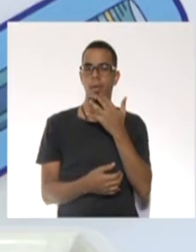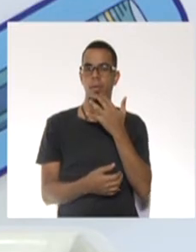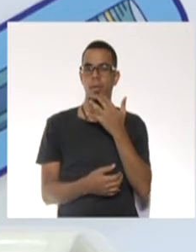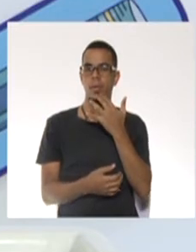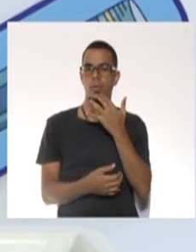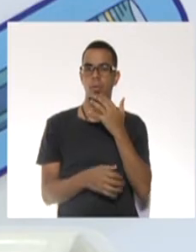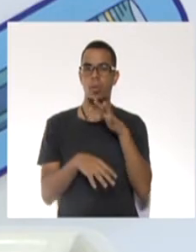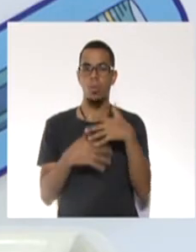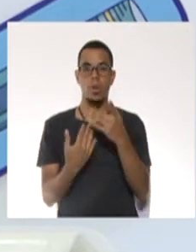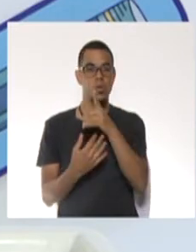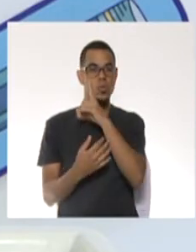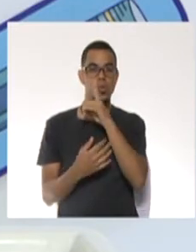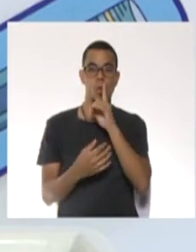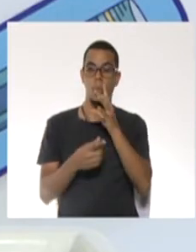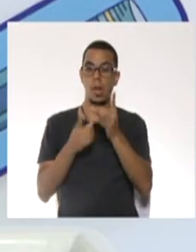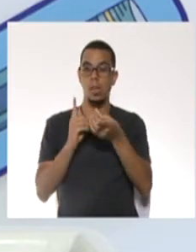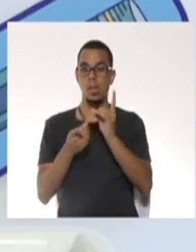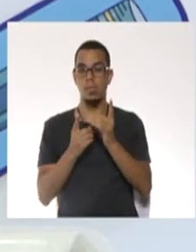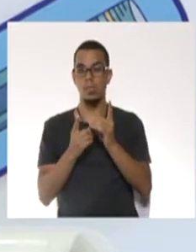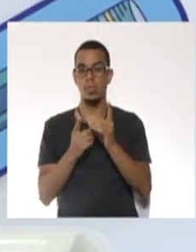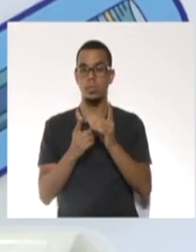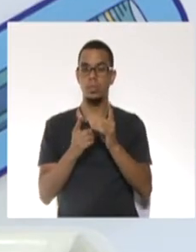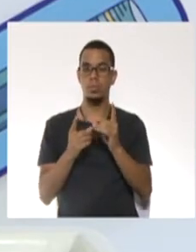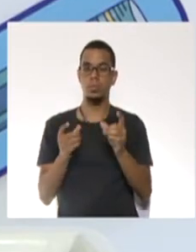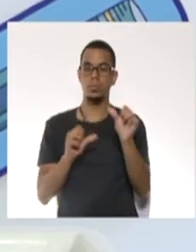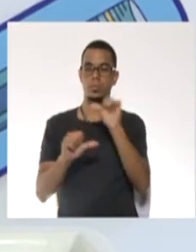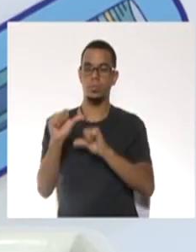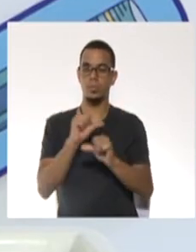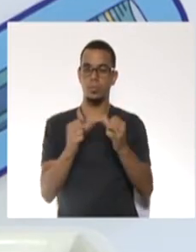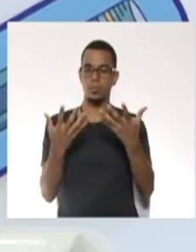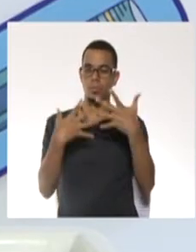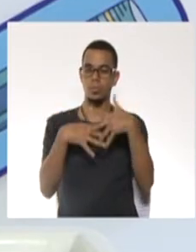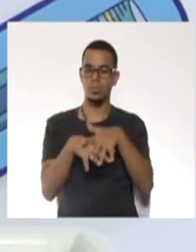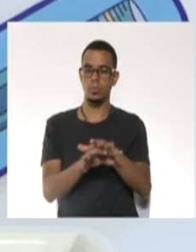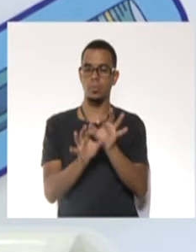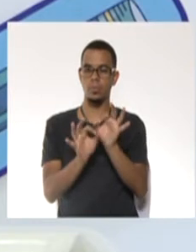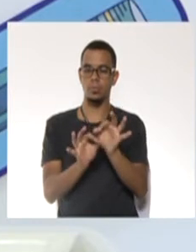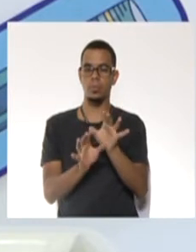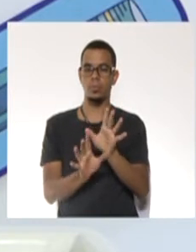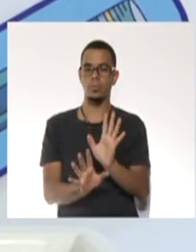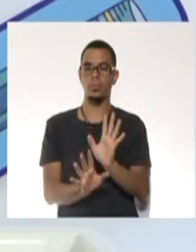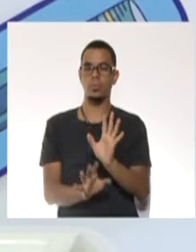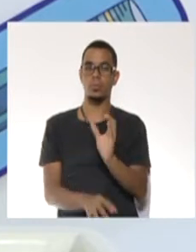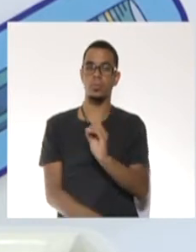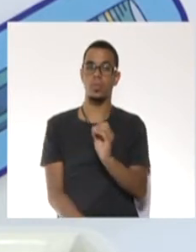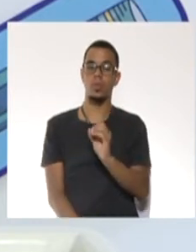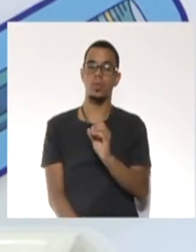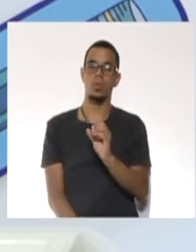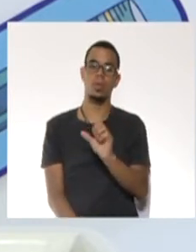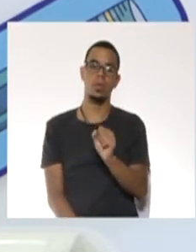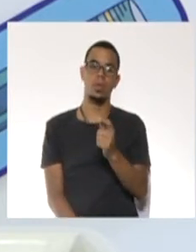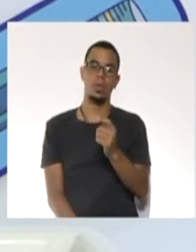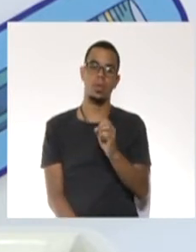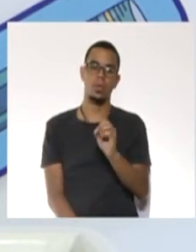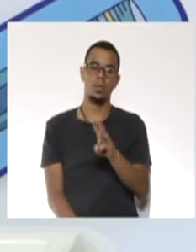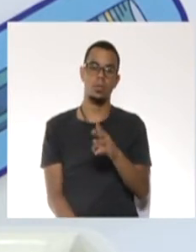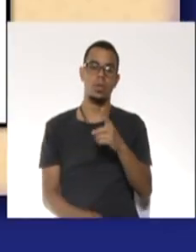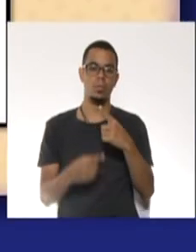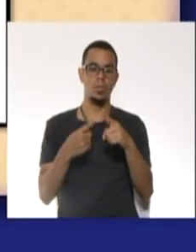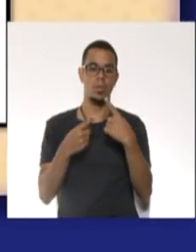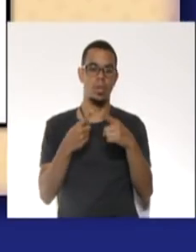cuáles son los nombres según el tipo de nomenclatura sistemática tradicional o stock de los tipos de